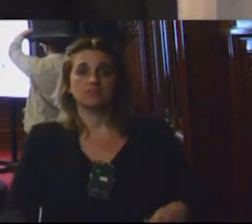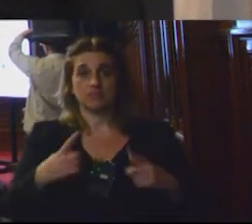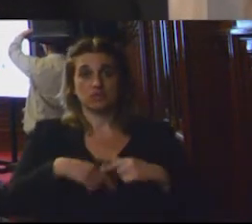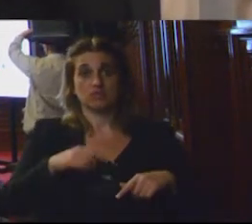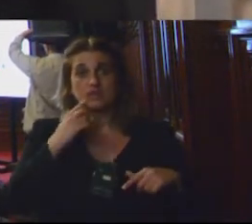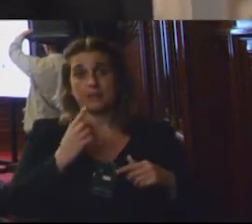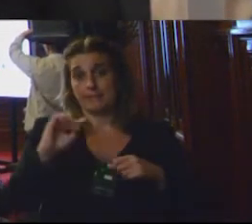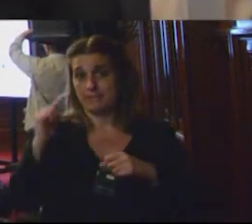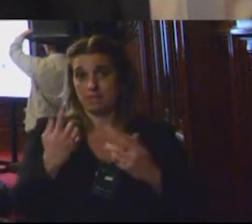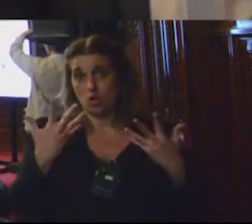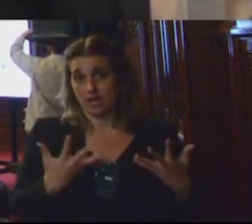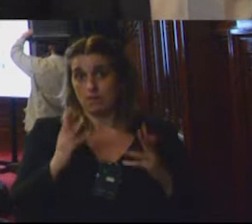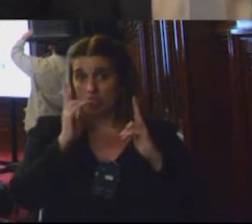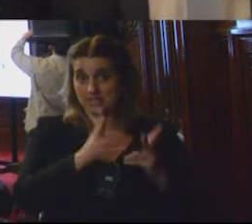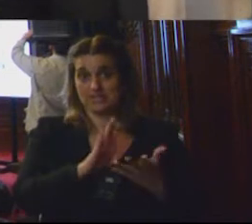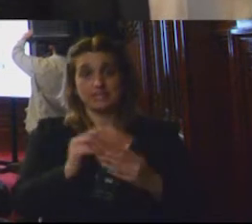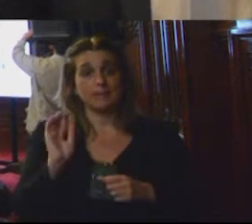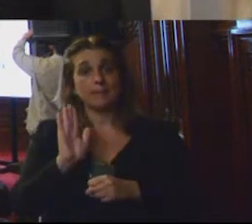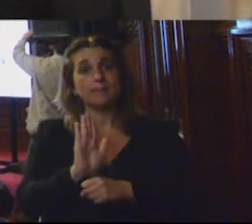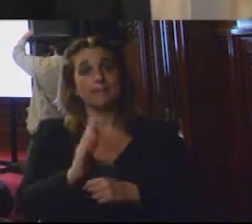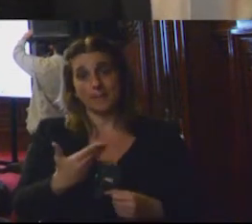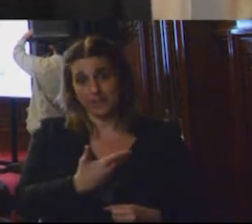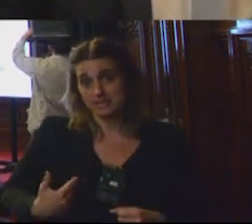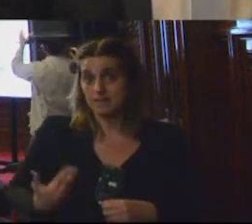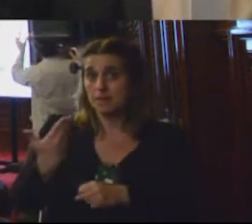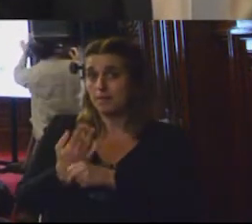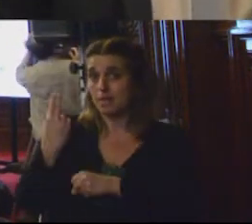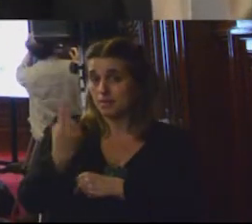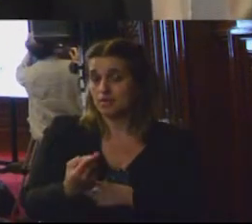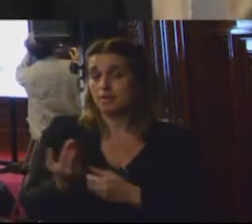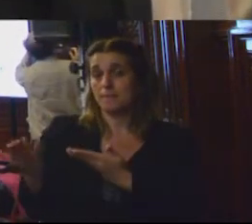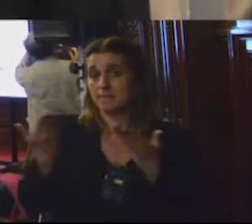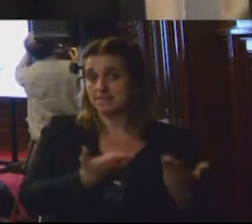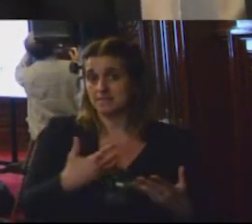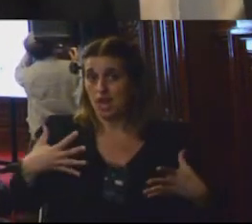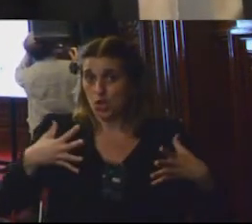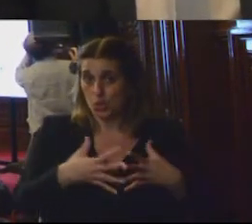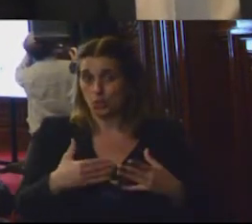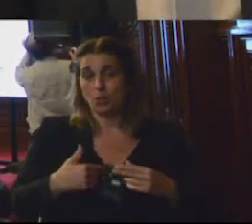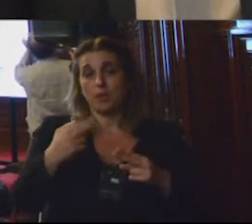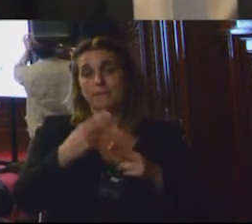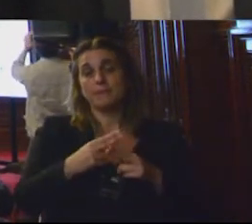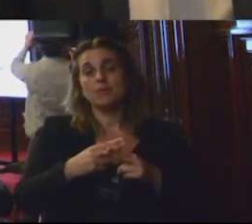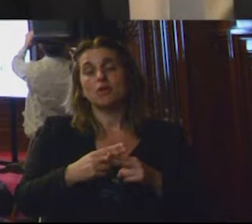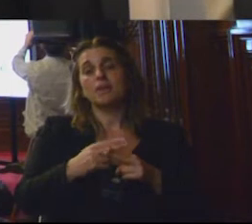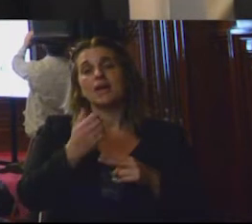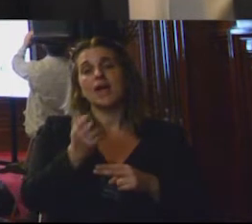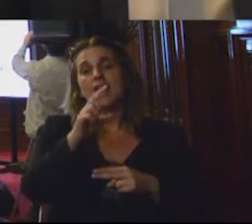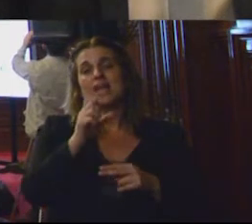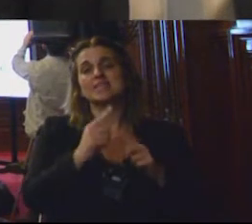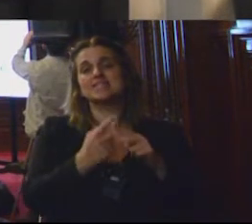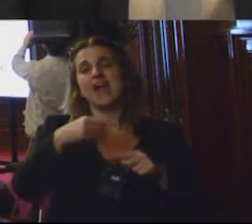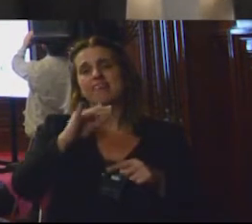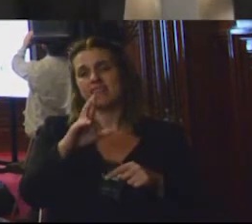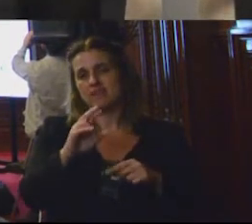Antes que nada, señora presidenta, con su permiso, yo quisiera presentar a la delegación. Mi nombre es Alexandre Ghislaine, yo soy el director del Departamento de